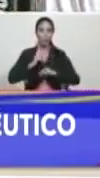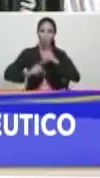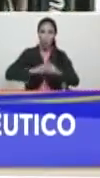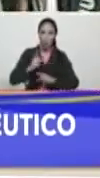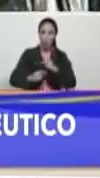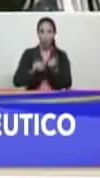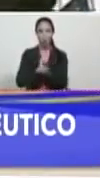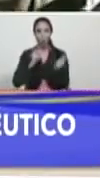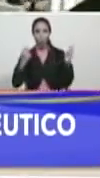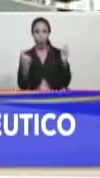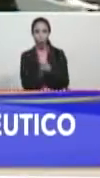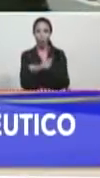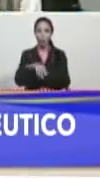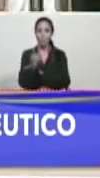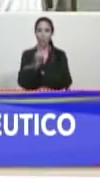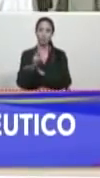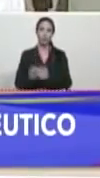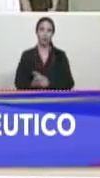Venezuela. Vital.